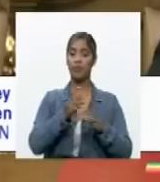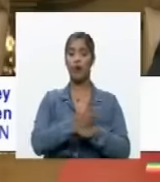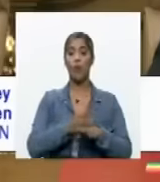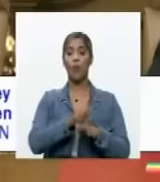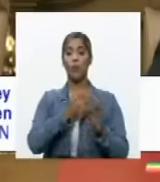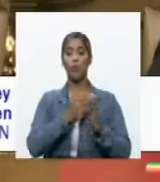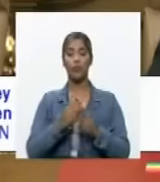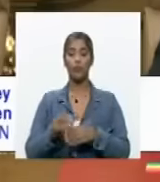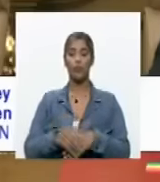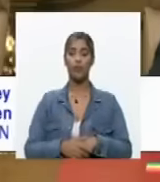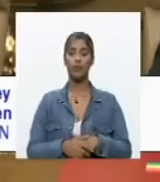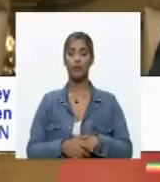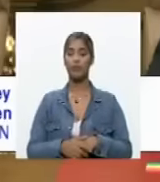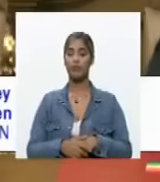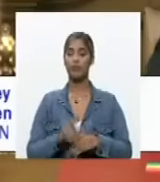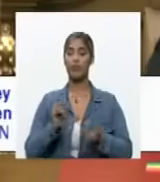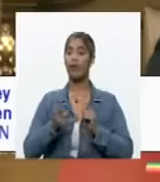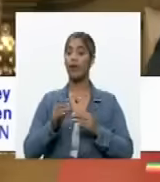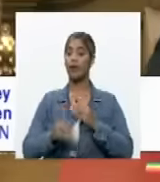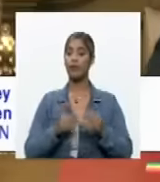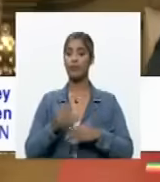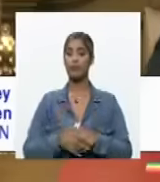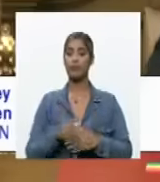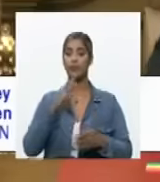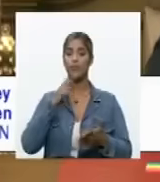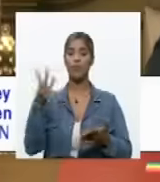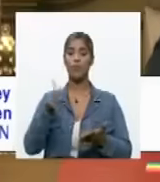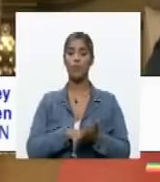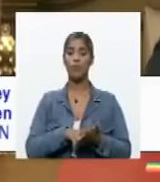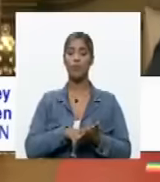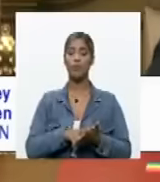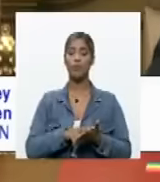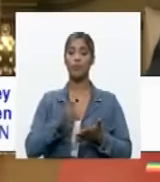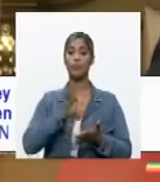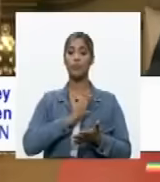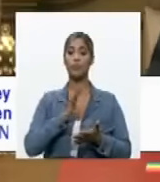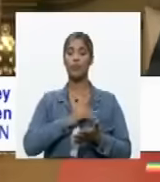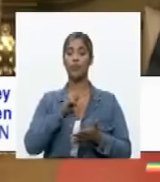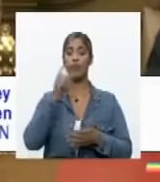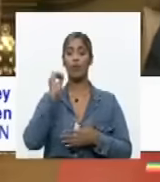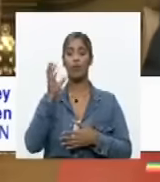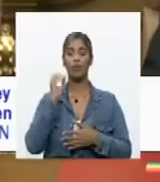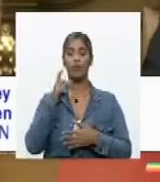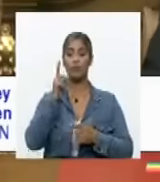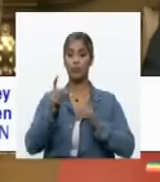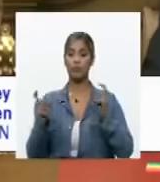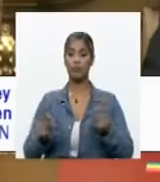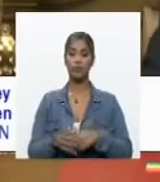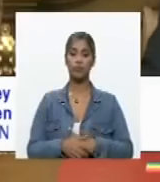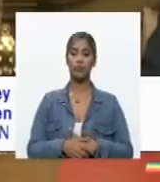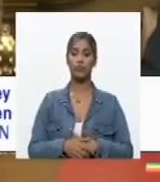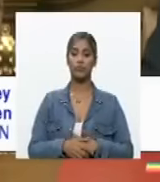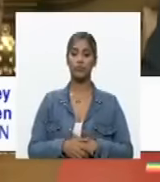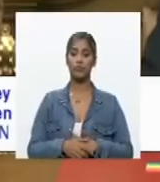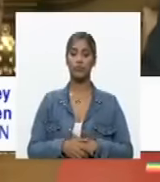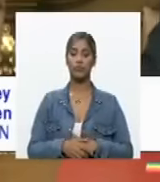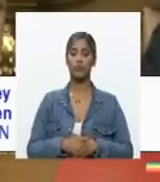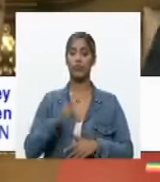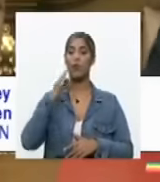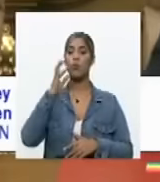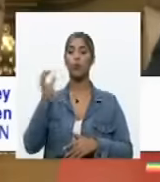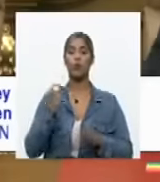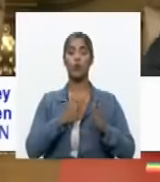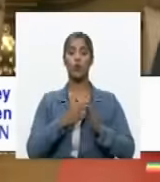de la comuna, los cuales se someterán a aprobación por parte de la Asamblea de Ciudadanas y Ciudadanos de los